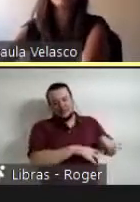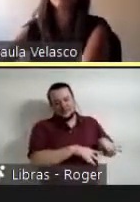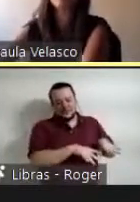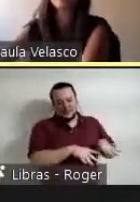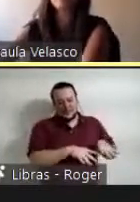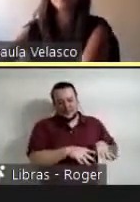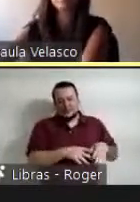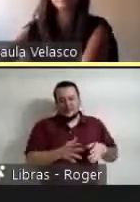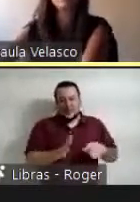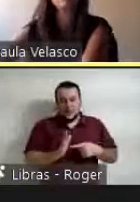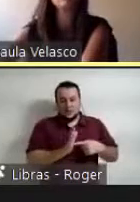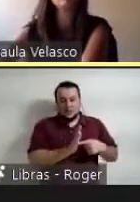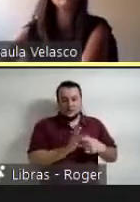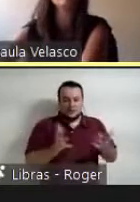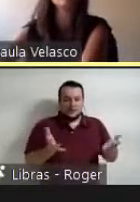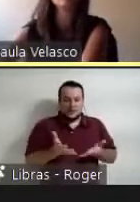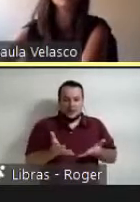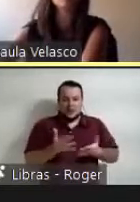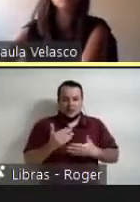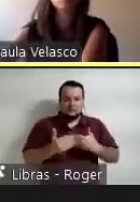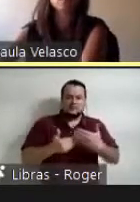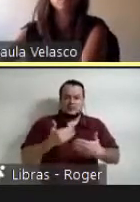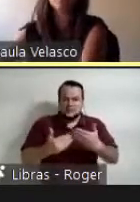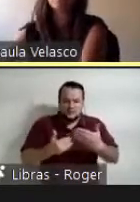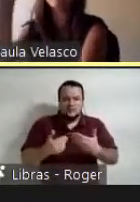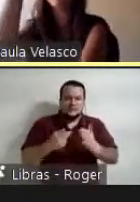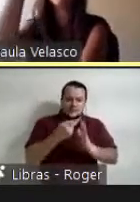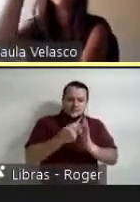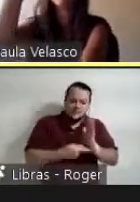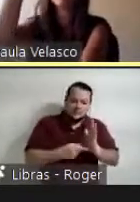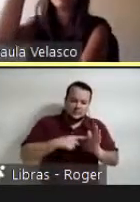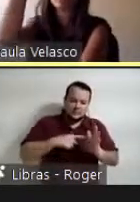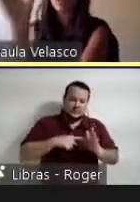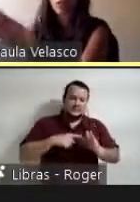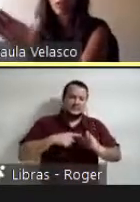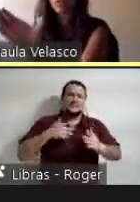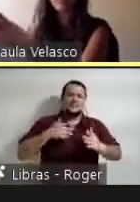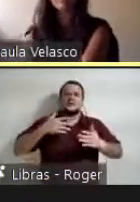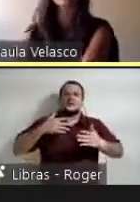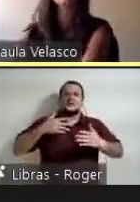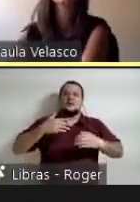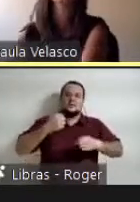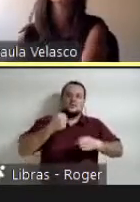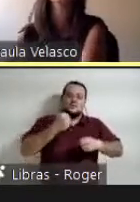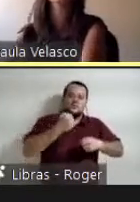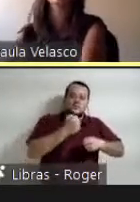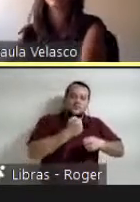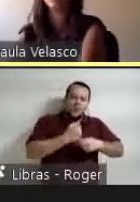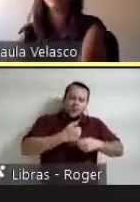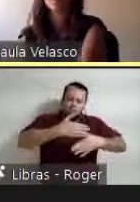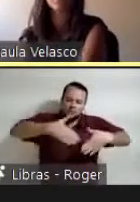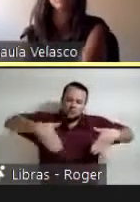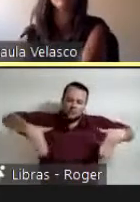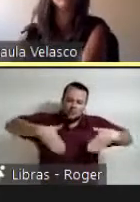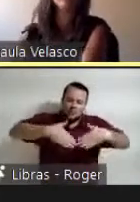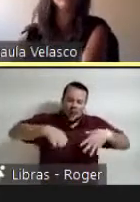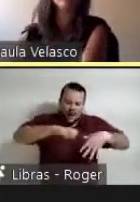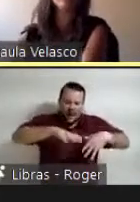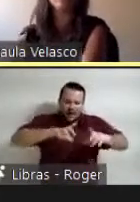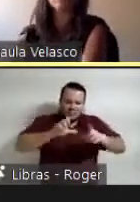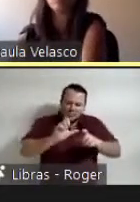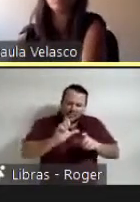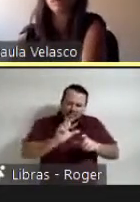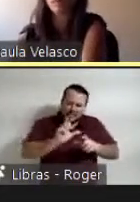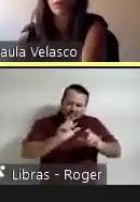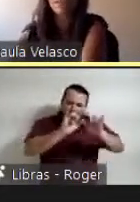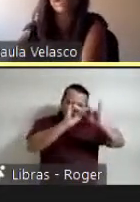un muro muestra un fragmento de fachada en un fragmento de fachada hicimos algunas pruebas preliminares